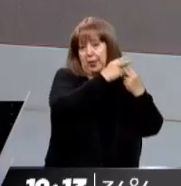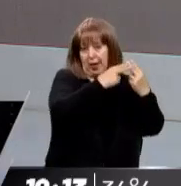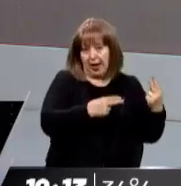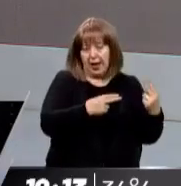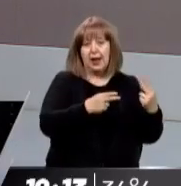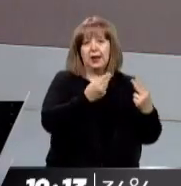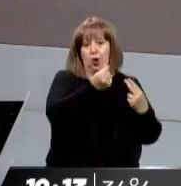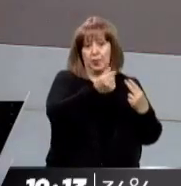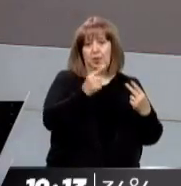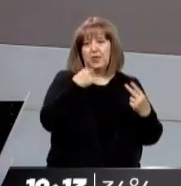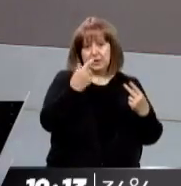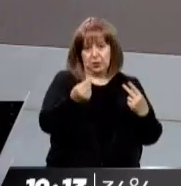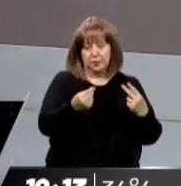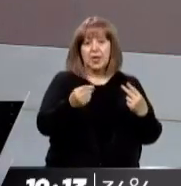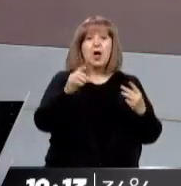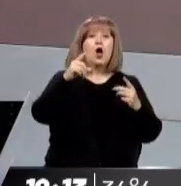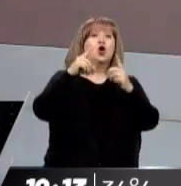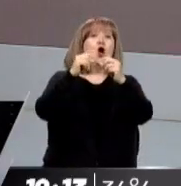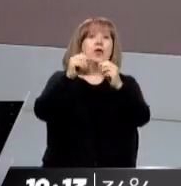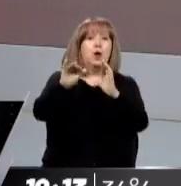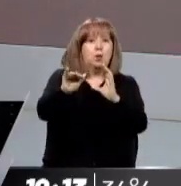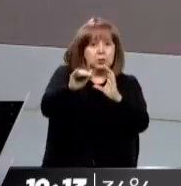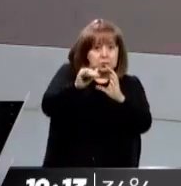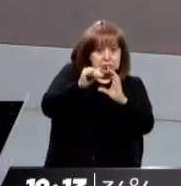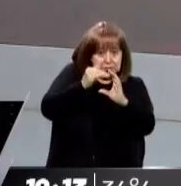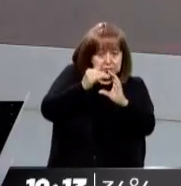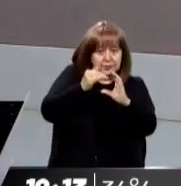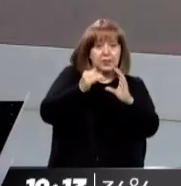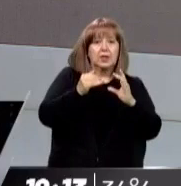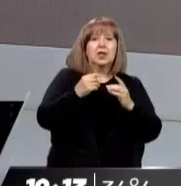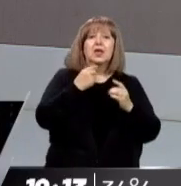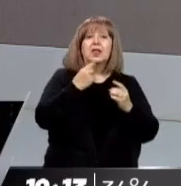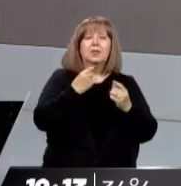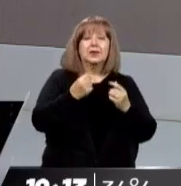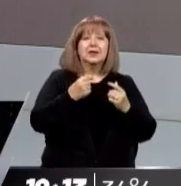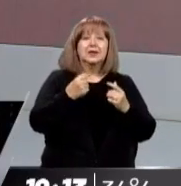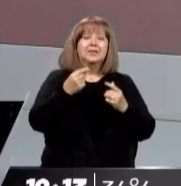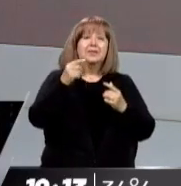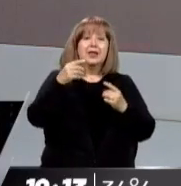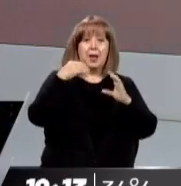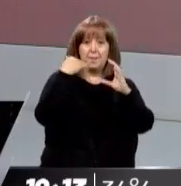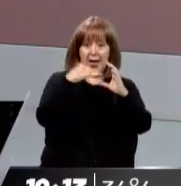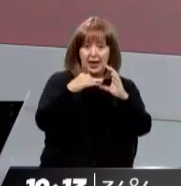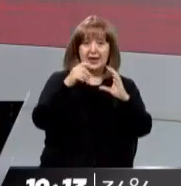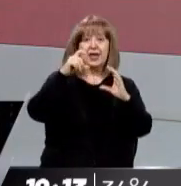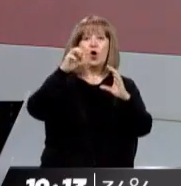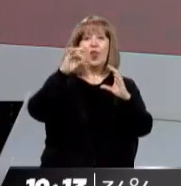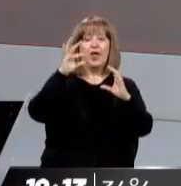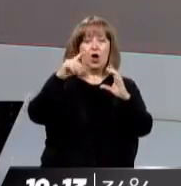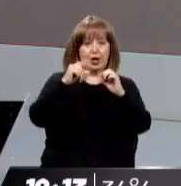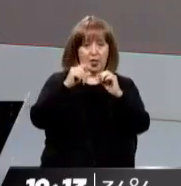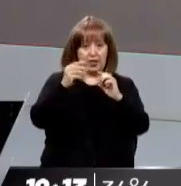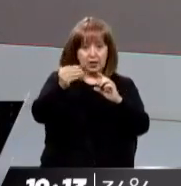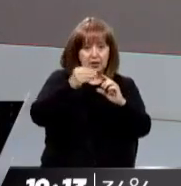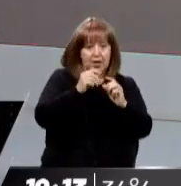Negativizar la compra. Bien, sí. Y ahí cuando les das el código es cuando perdiste. ¿Qué les entregas ahí? ¿Qué es lo que hacen ellos? Con tu mail y ese código